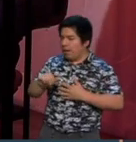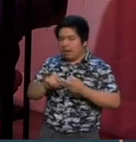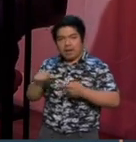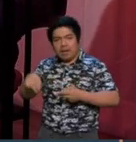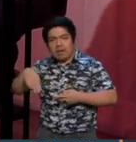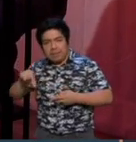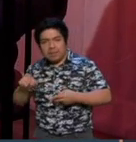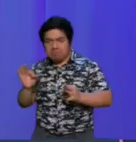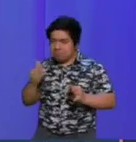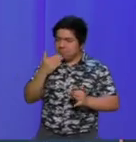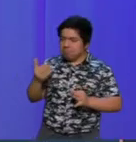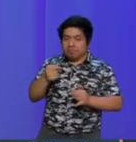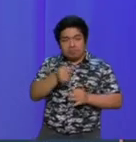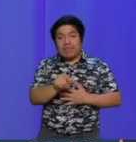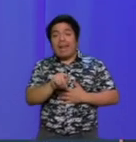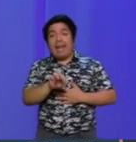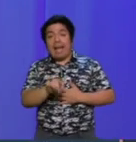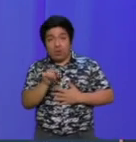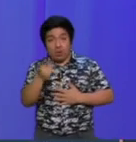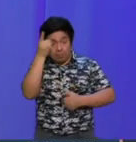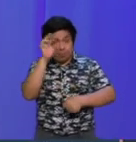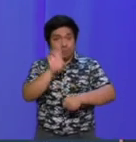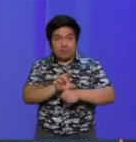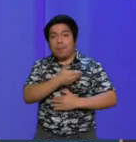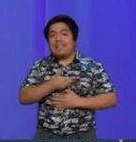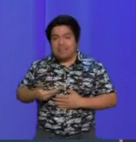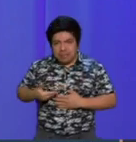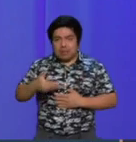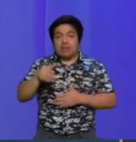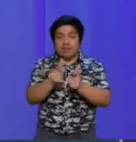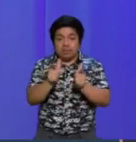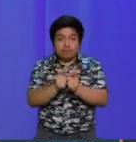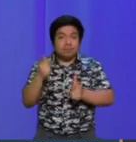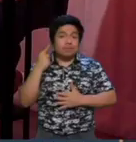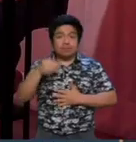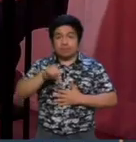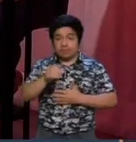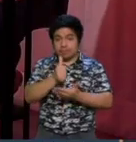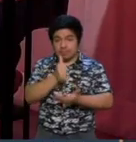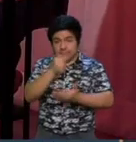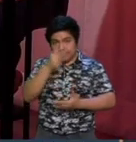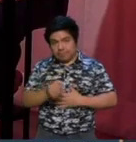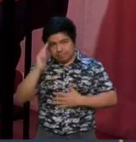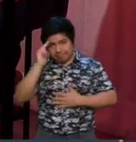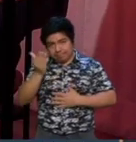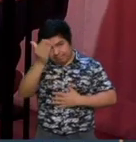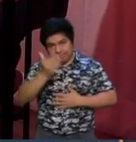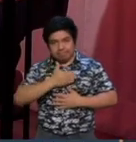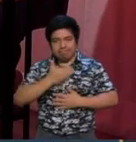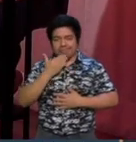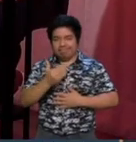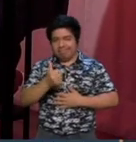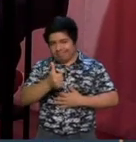Ciudadano. Qué bueno que nos acompañas. Alejandro Piña, dirigente, presidente de Movimiento Ciudadano aquí en la Ciudad de México también. Hola, ¿qué tal? Bueno, un gusto estar